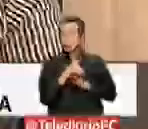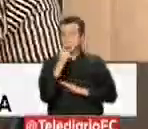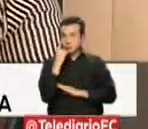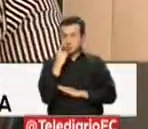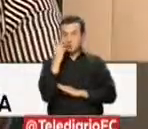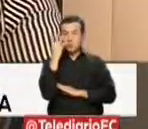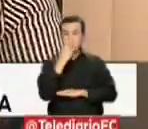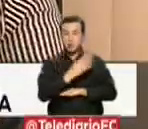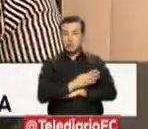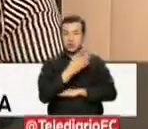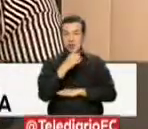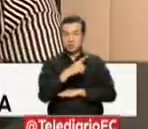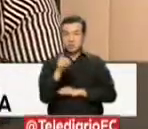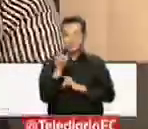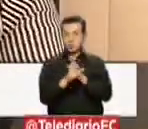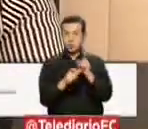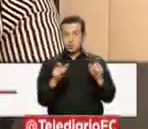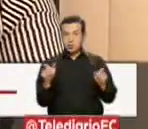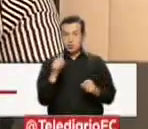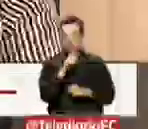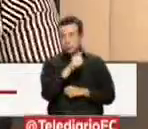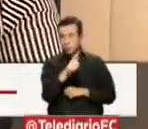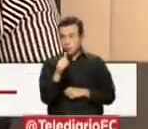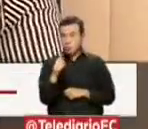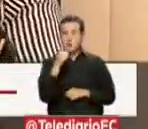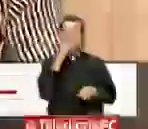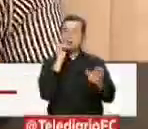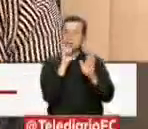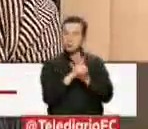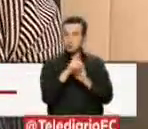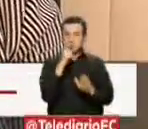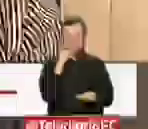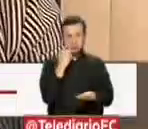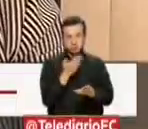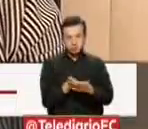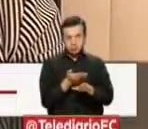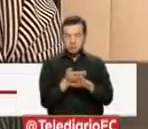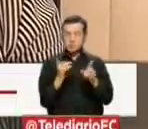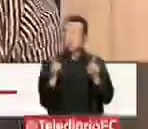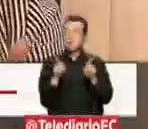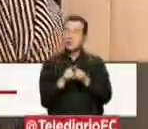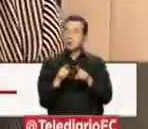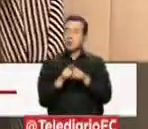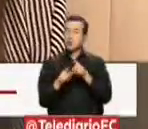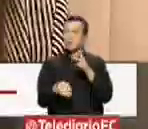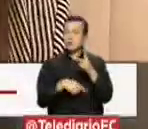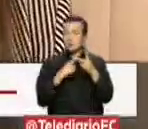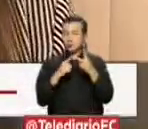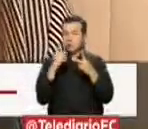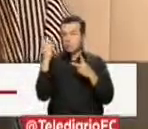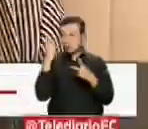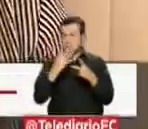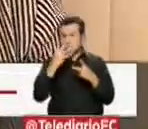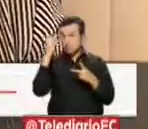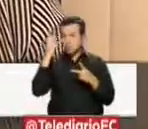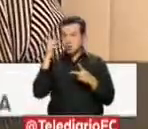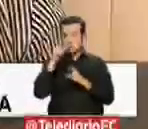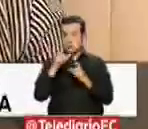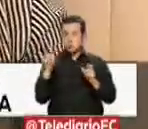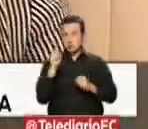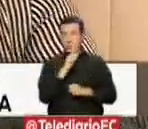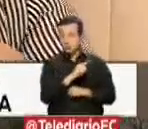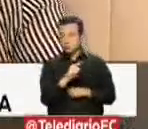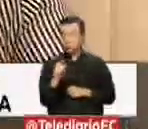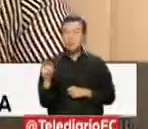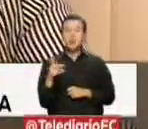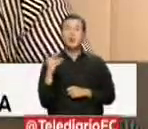tener 4 días para que las personas puedan presentar las denuncias y de la misma manera también se tendrá 4 días para que los postulantes